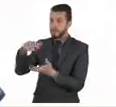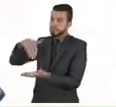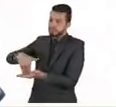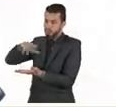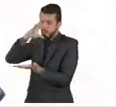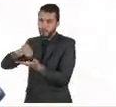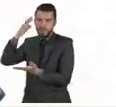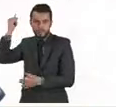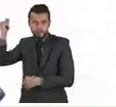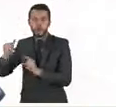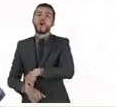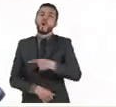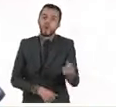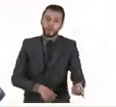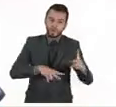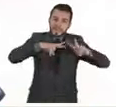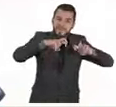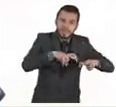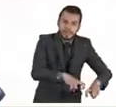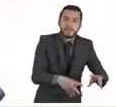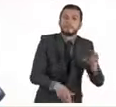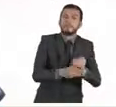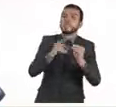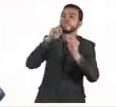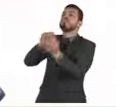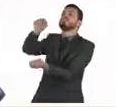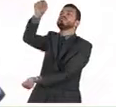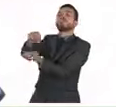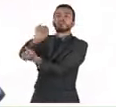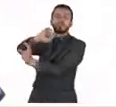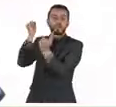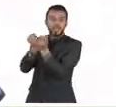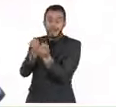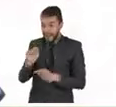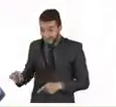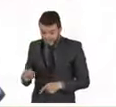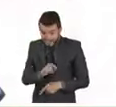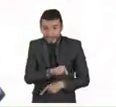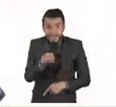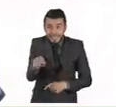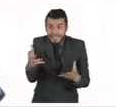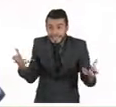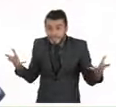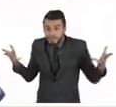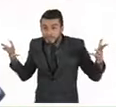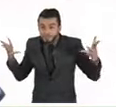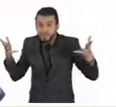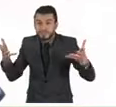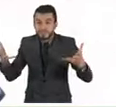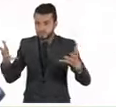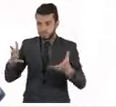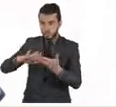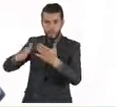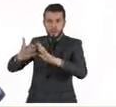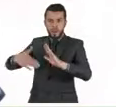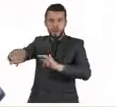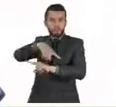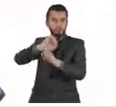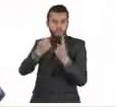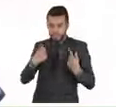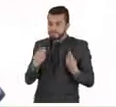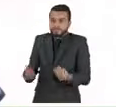proyección social, que son el core de nuestra relación con la comunidad y con la sociedad, podemos aportar